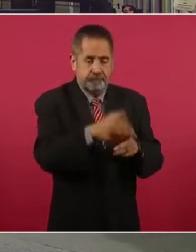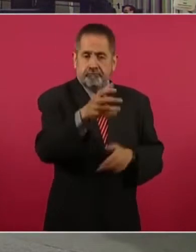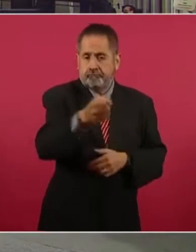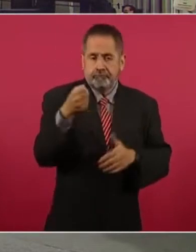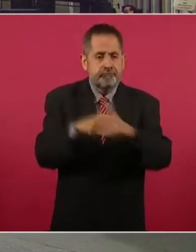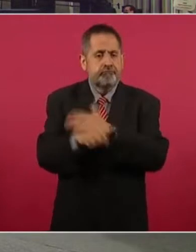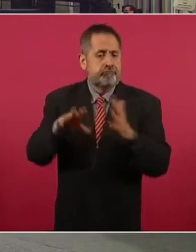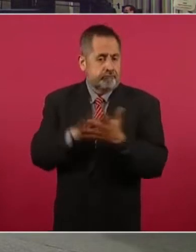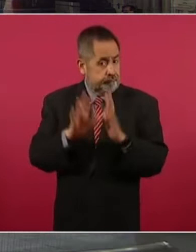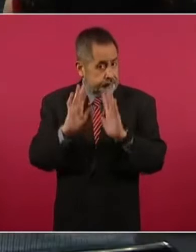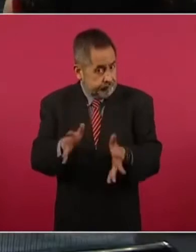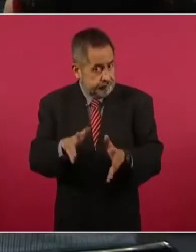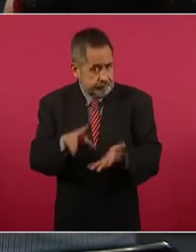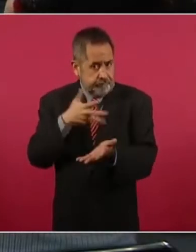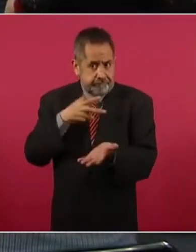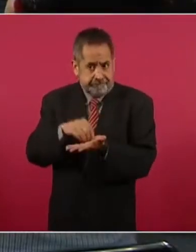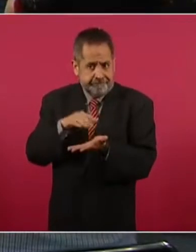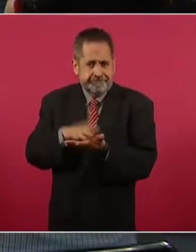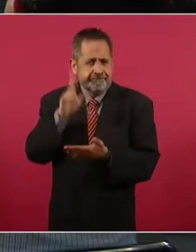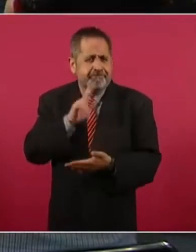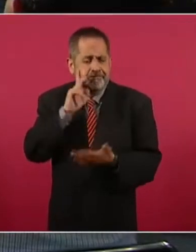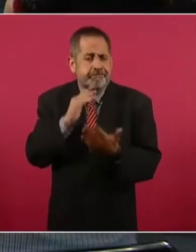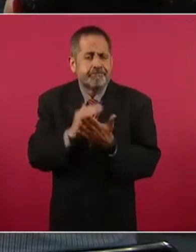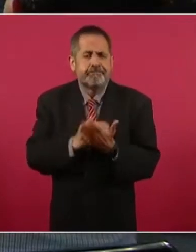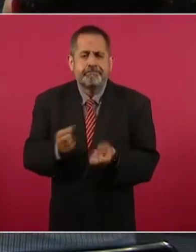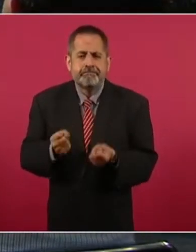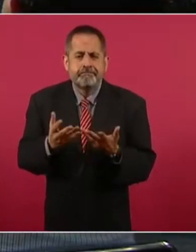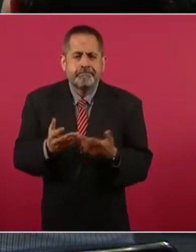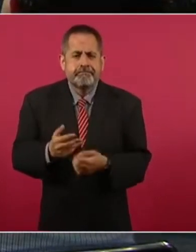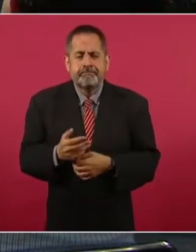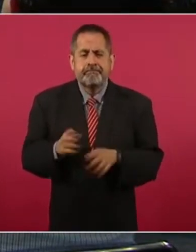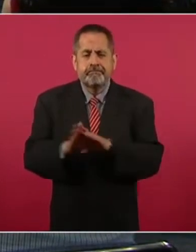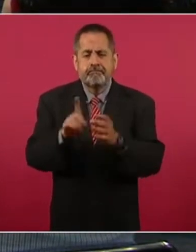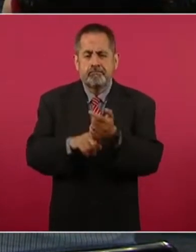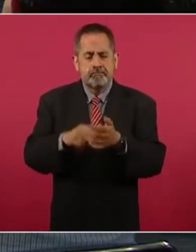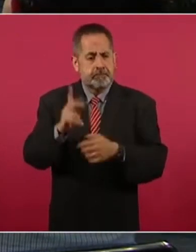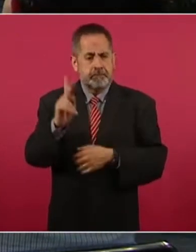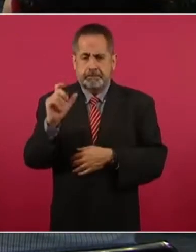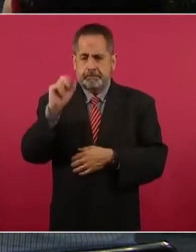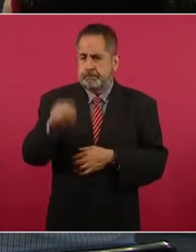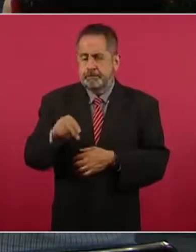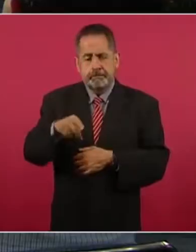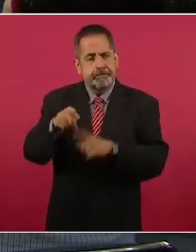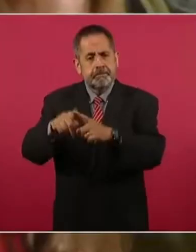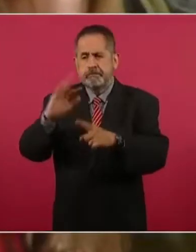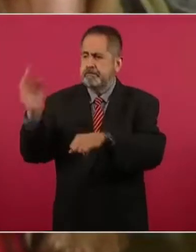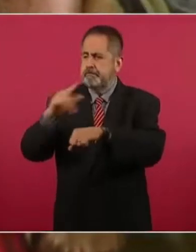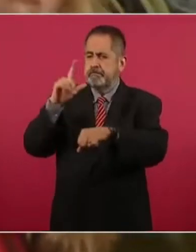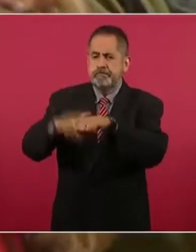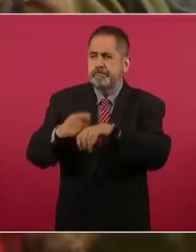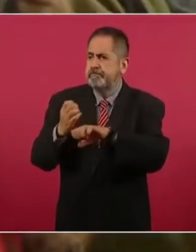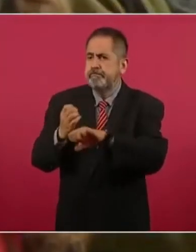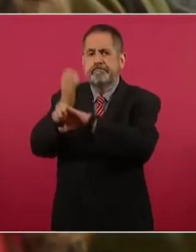autores materiales, y también, por ejemplo, saber cómo ha sido esta estrategia de la Federación con los